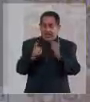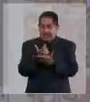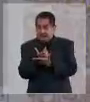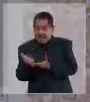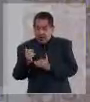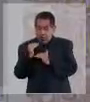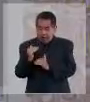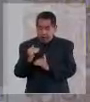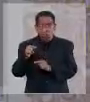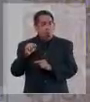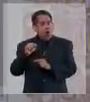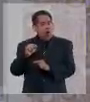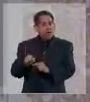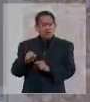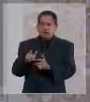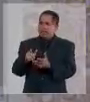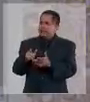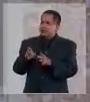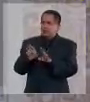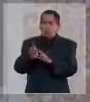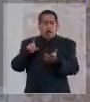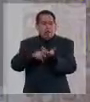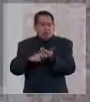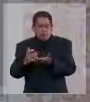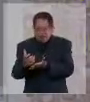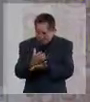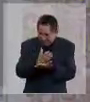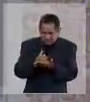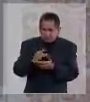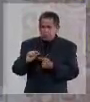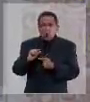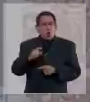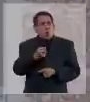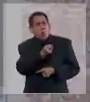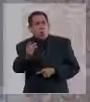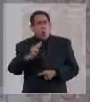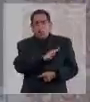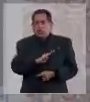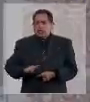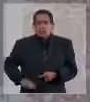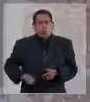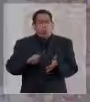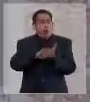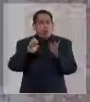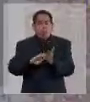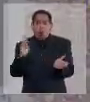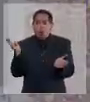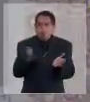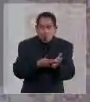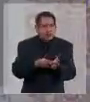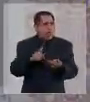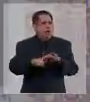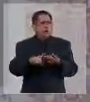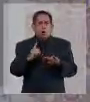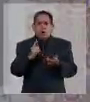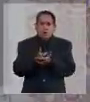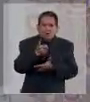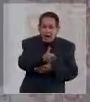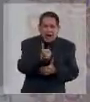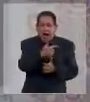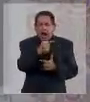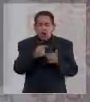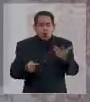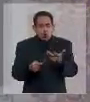mínimo, cuando se tiene en condiciones de ingresos en los municipios, las cuotas, por ejemplo, de multas o de infracciones están